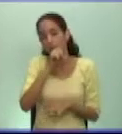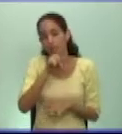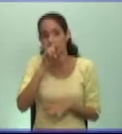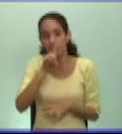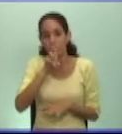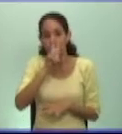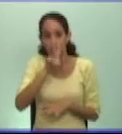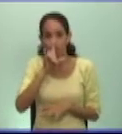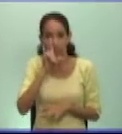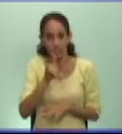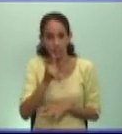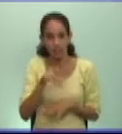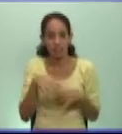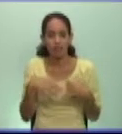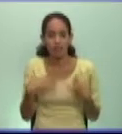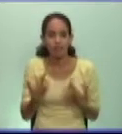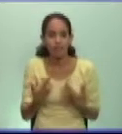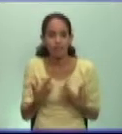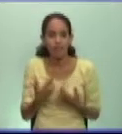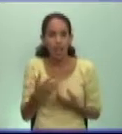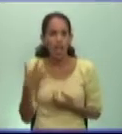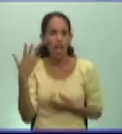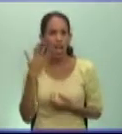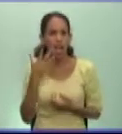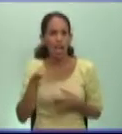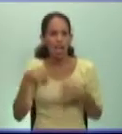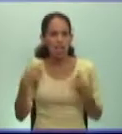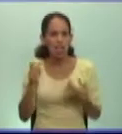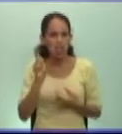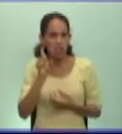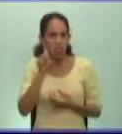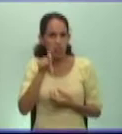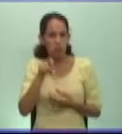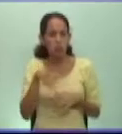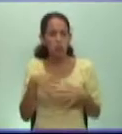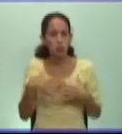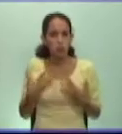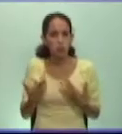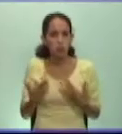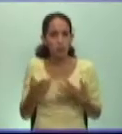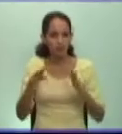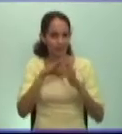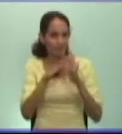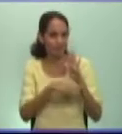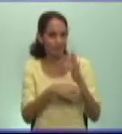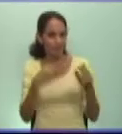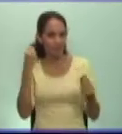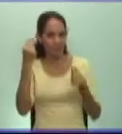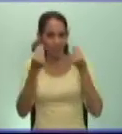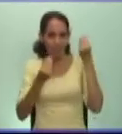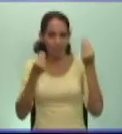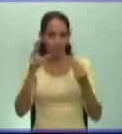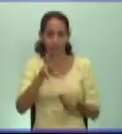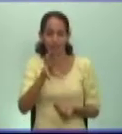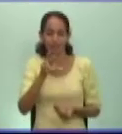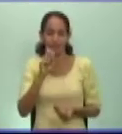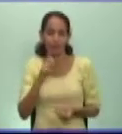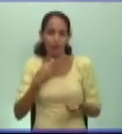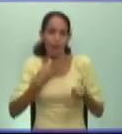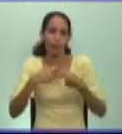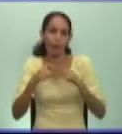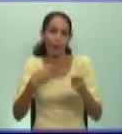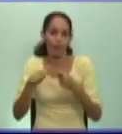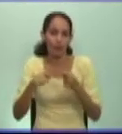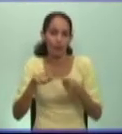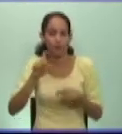la aplicación del New Deal. Recuerden aquel programa que analizamos nosotros, New Deal, nuevo negocio, nuevo trato,